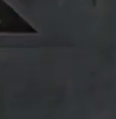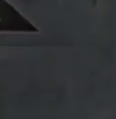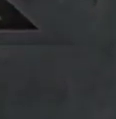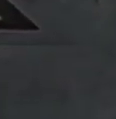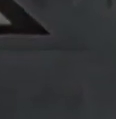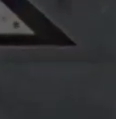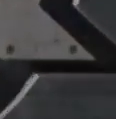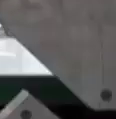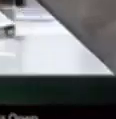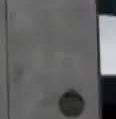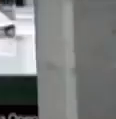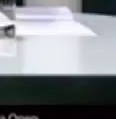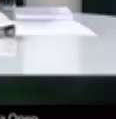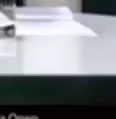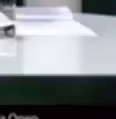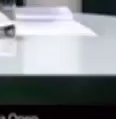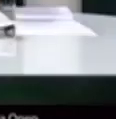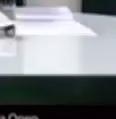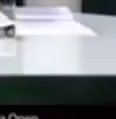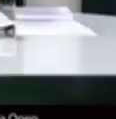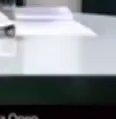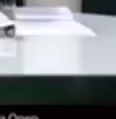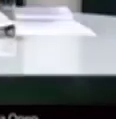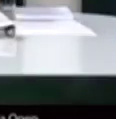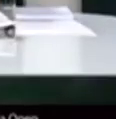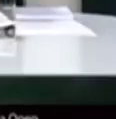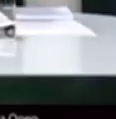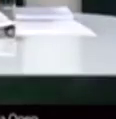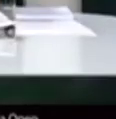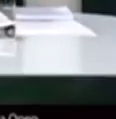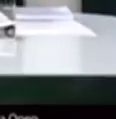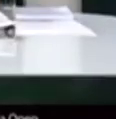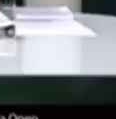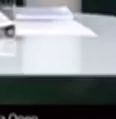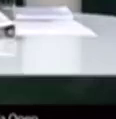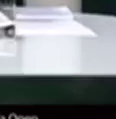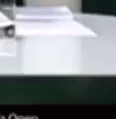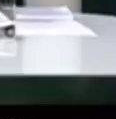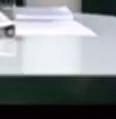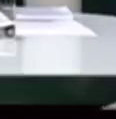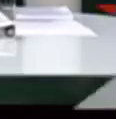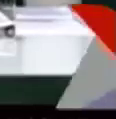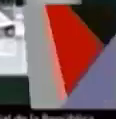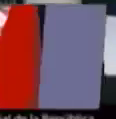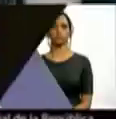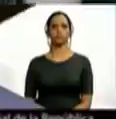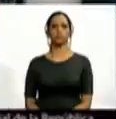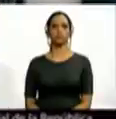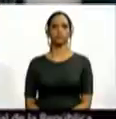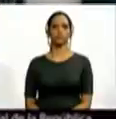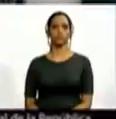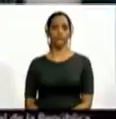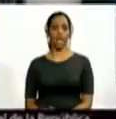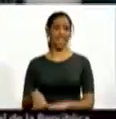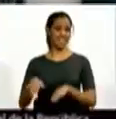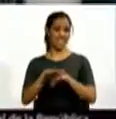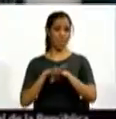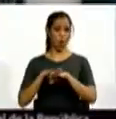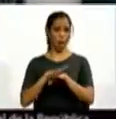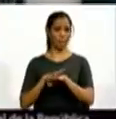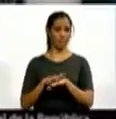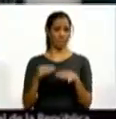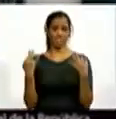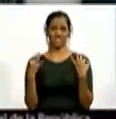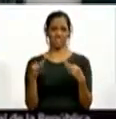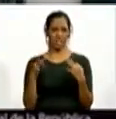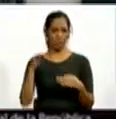Guaidó. Ahora, el problema está en los medios de comunicación. Discúlpame esto, Patricia. Y siempre